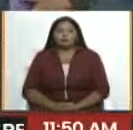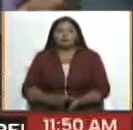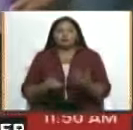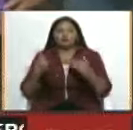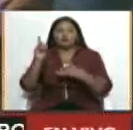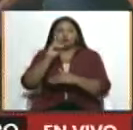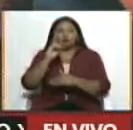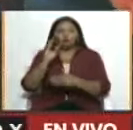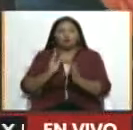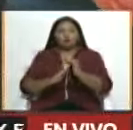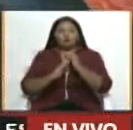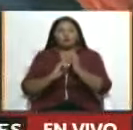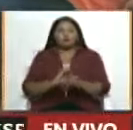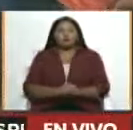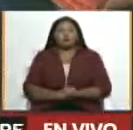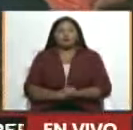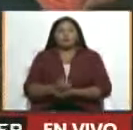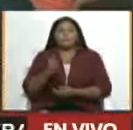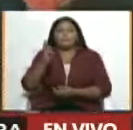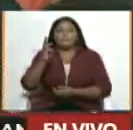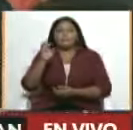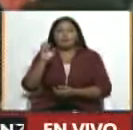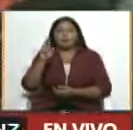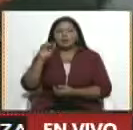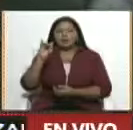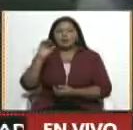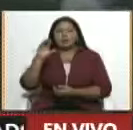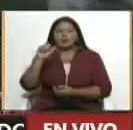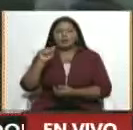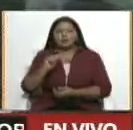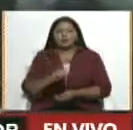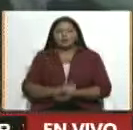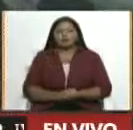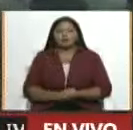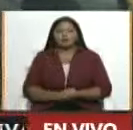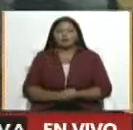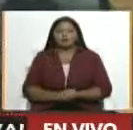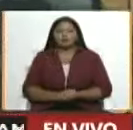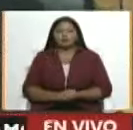rector Párica, el rector doctor